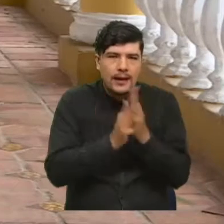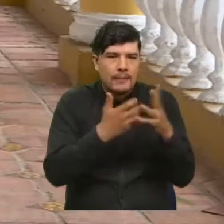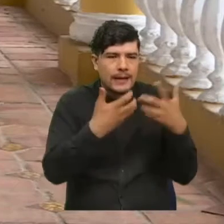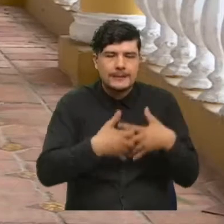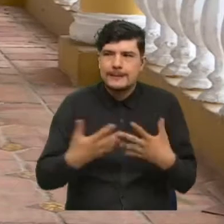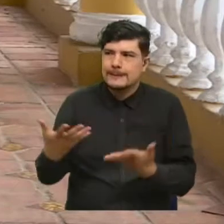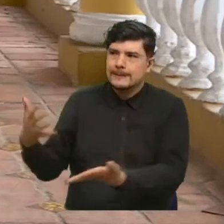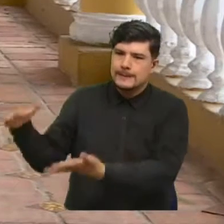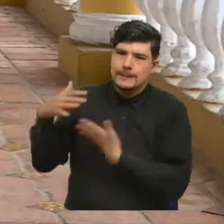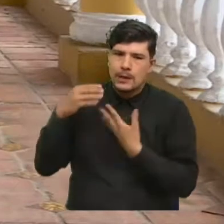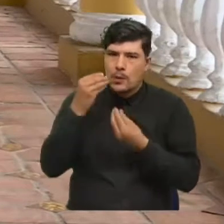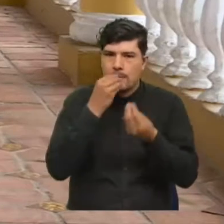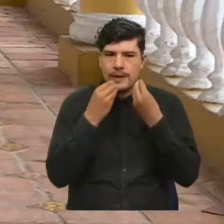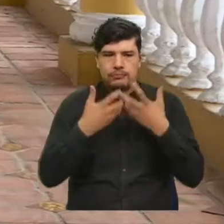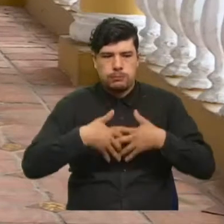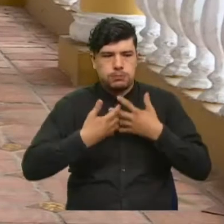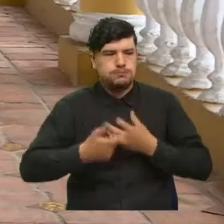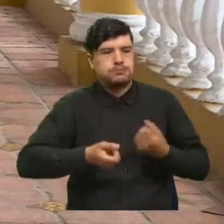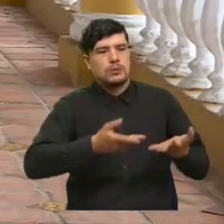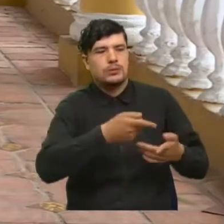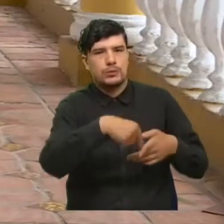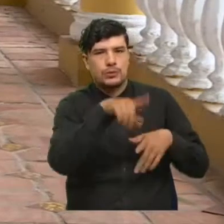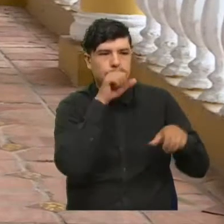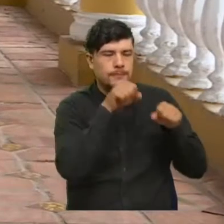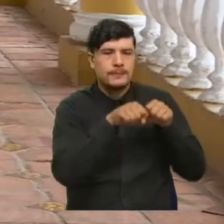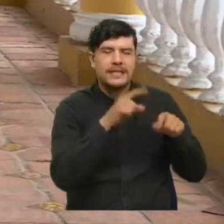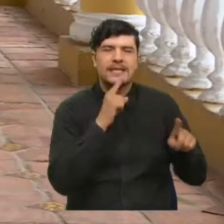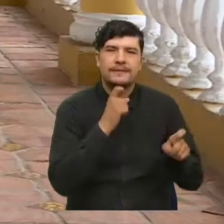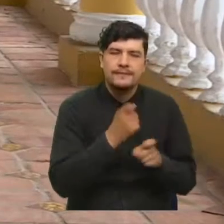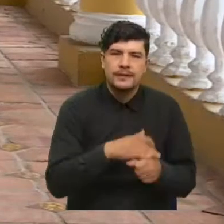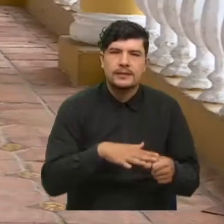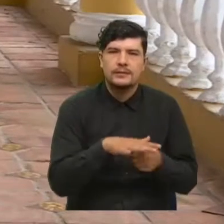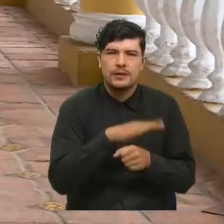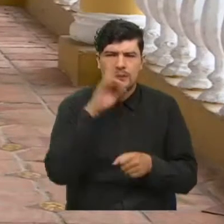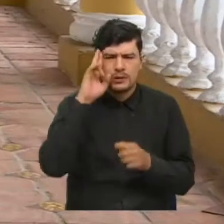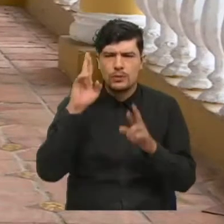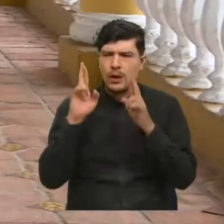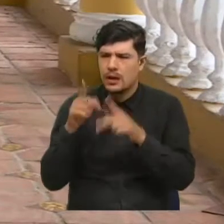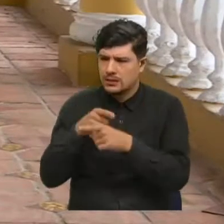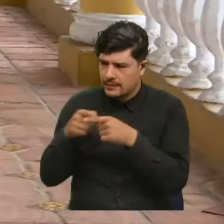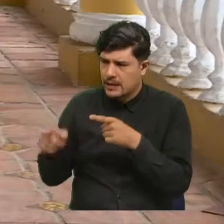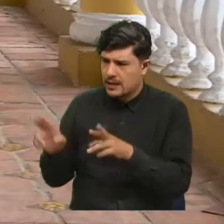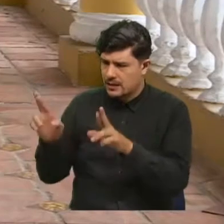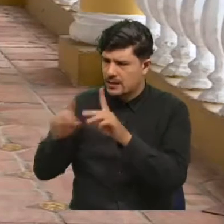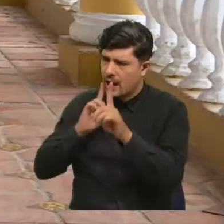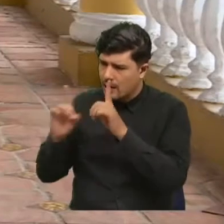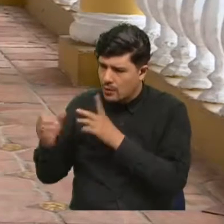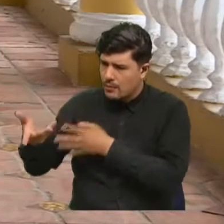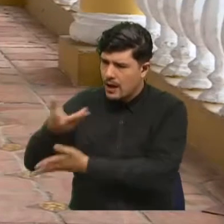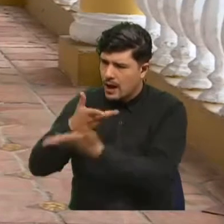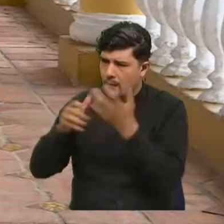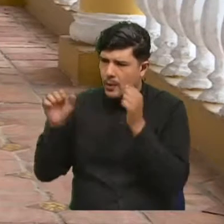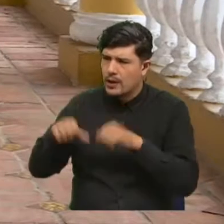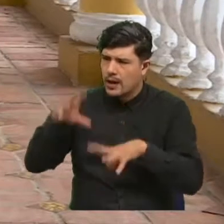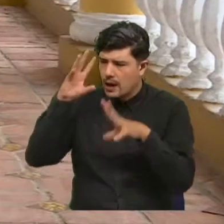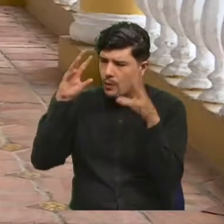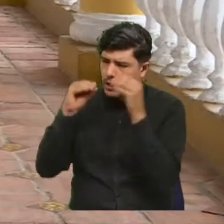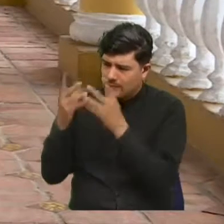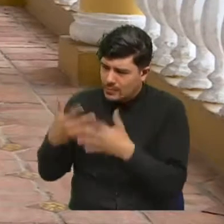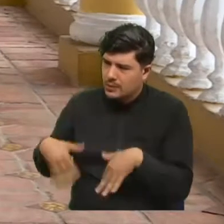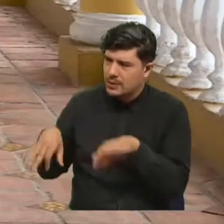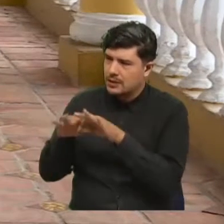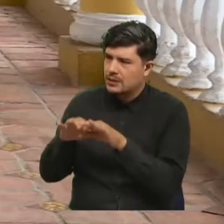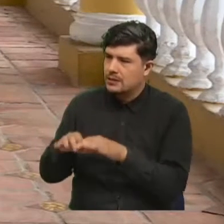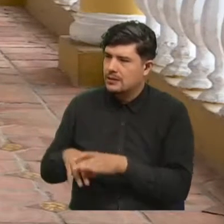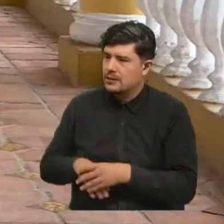como tal pero pues esperemos que ya en el transcurso de esta semana avancen también estos diálogos nacionales se pueda llegar a un acuerdo que es lo que piden y lo que ellos requieren